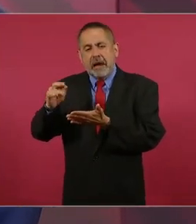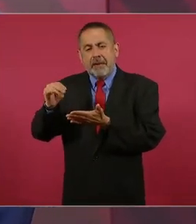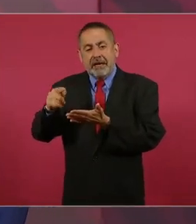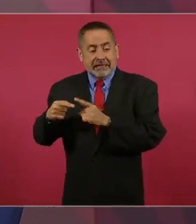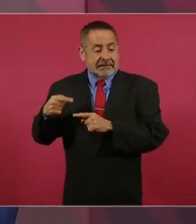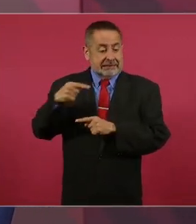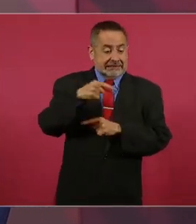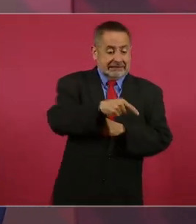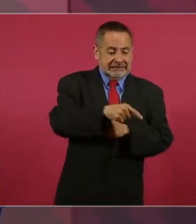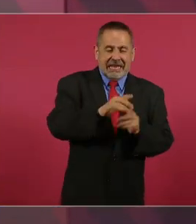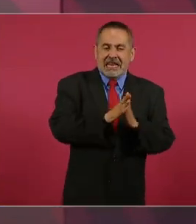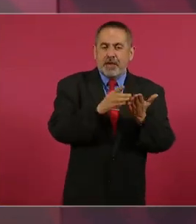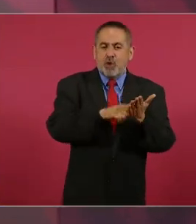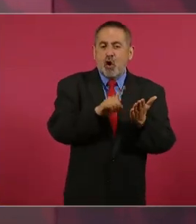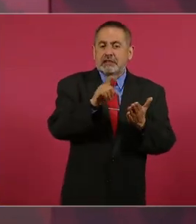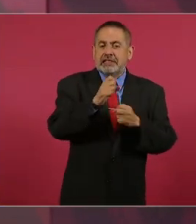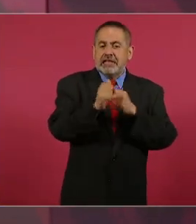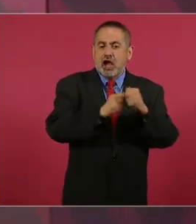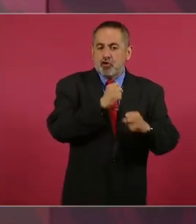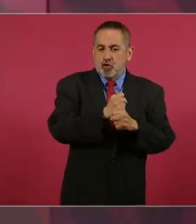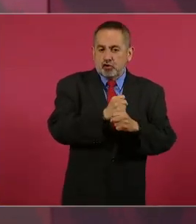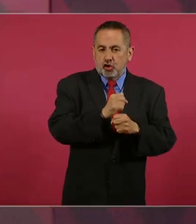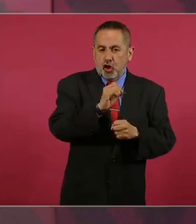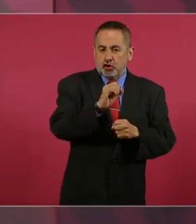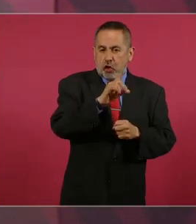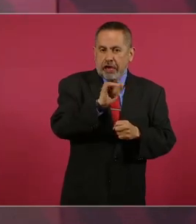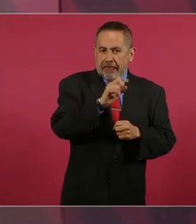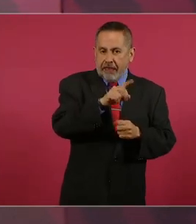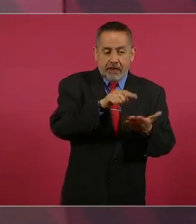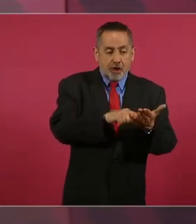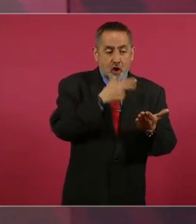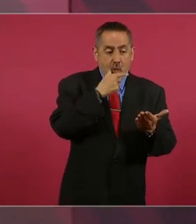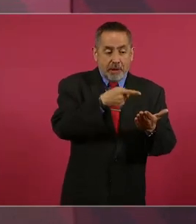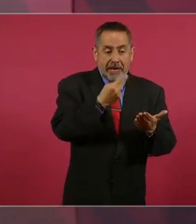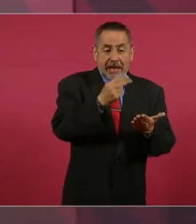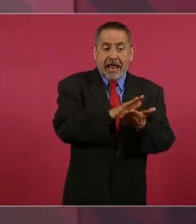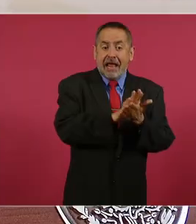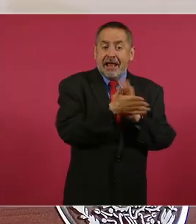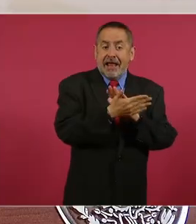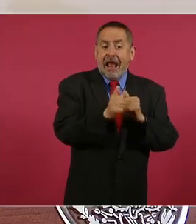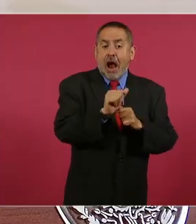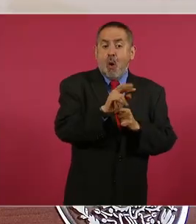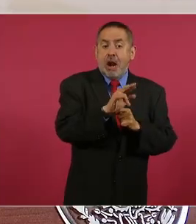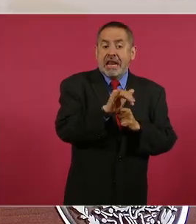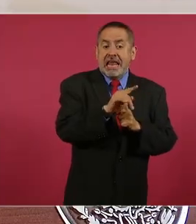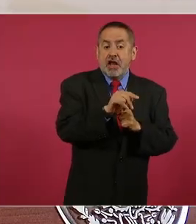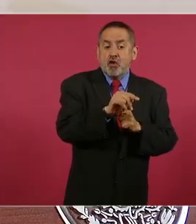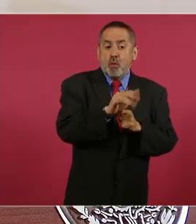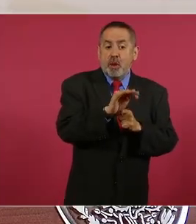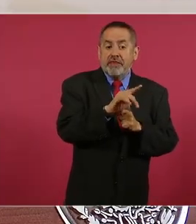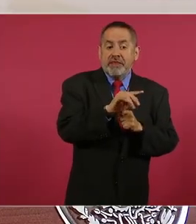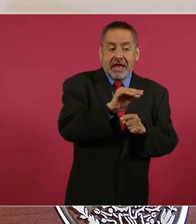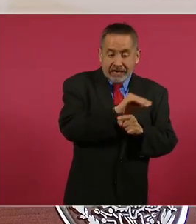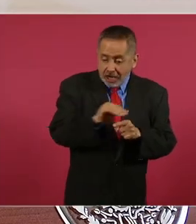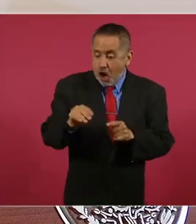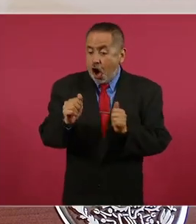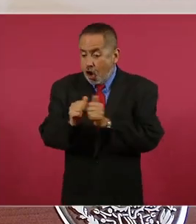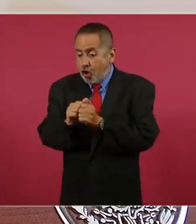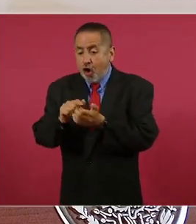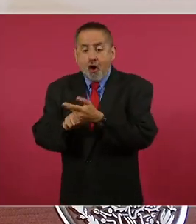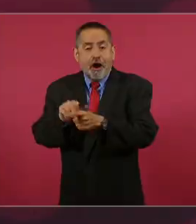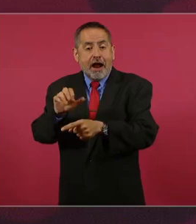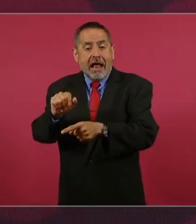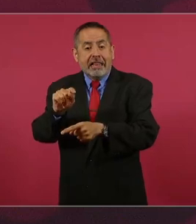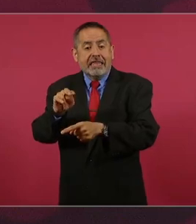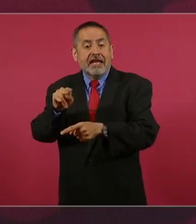soledad, Aureliano Buendía, estuvo también ahí con Catarino en